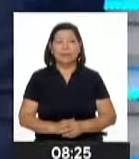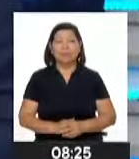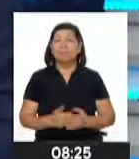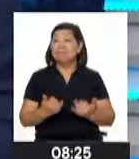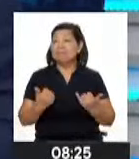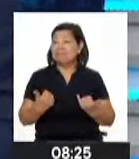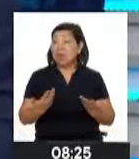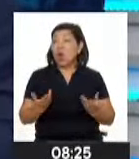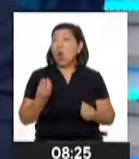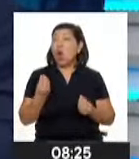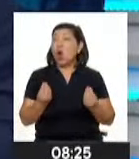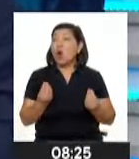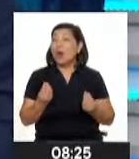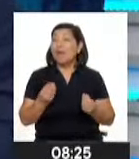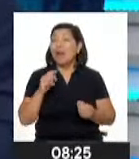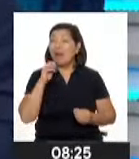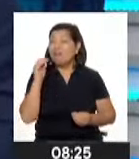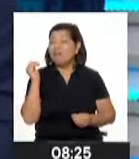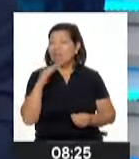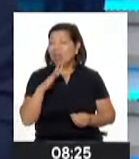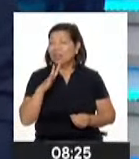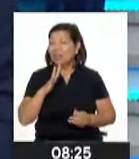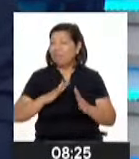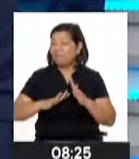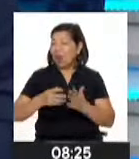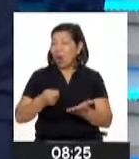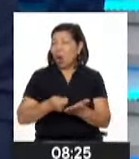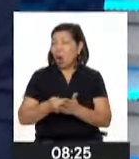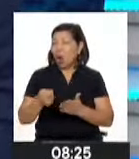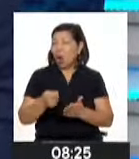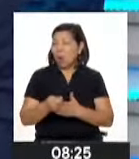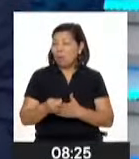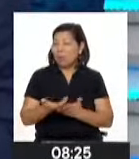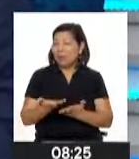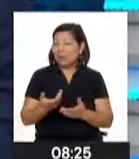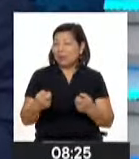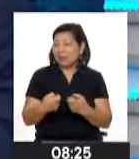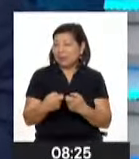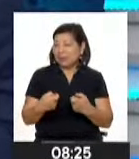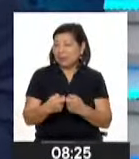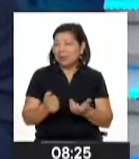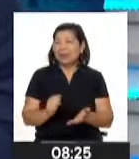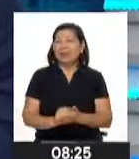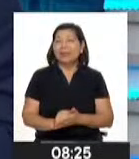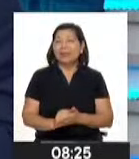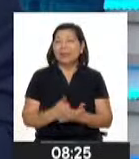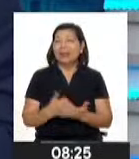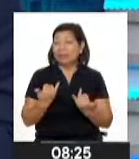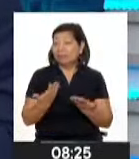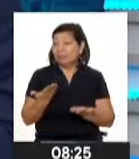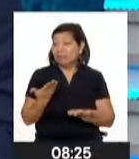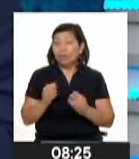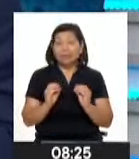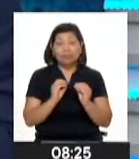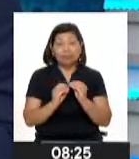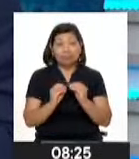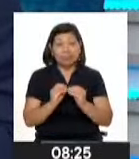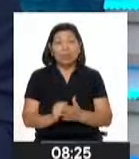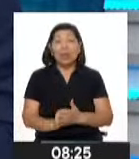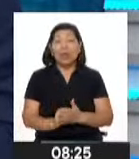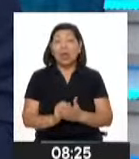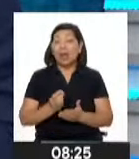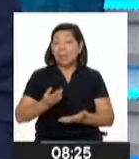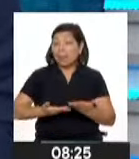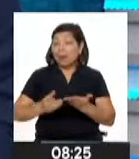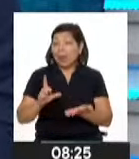Muy bien, y sepa cómo evitar fraudes y también estafas comprando en línea durante los conocidos Cyber Days. Evento organizado por la Cámara de